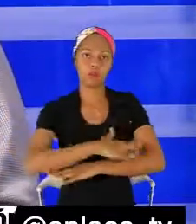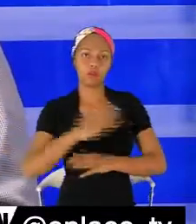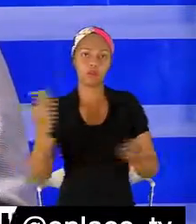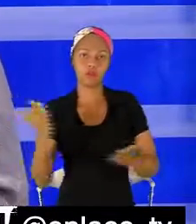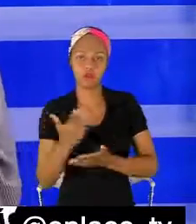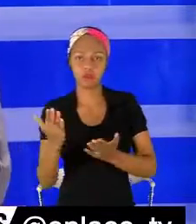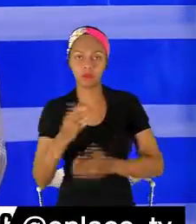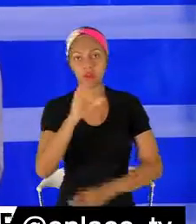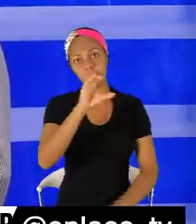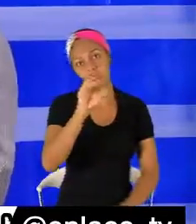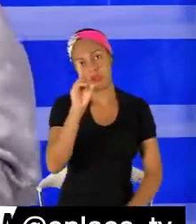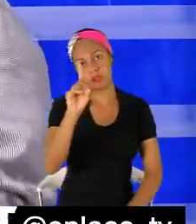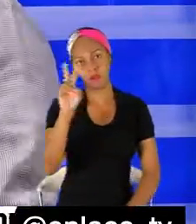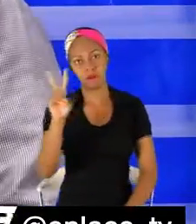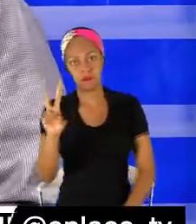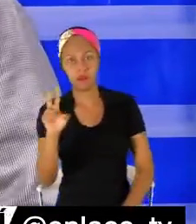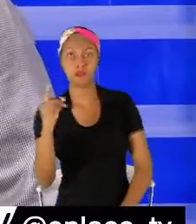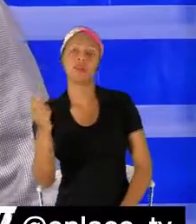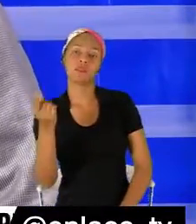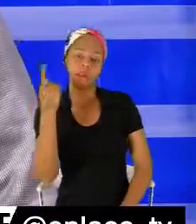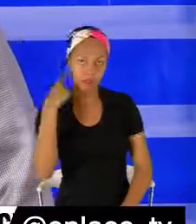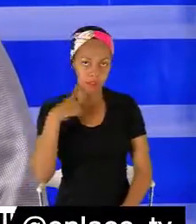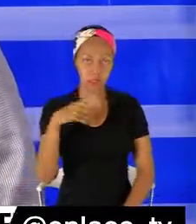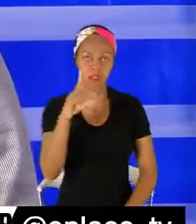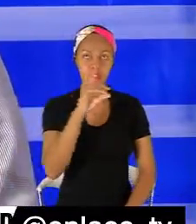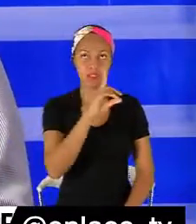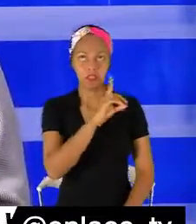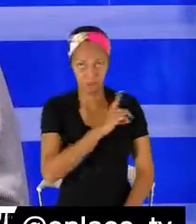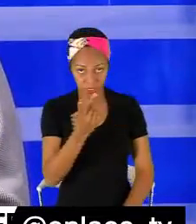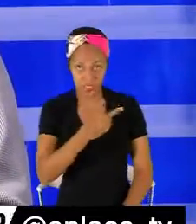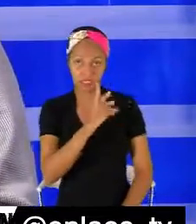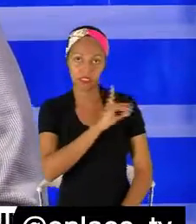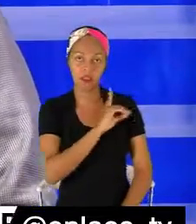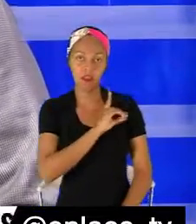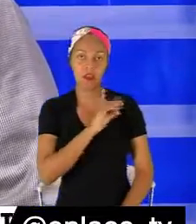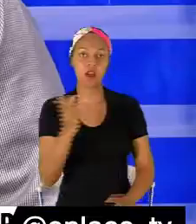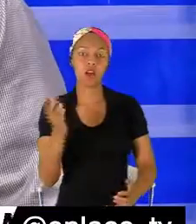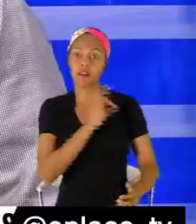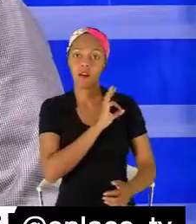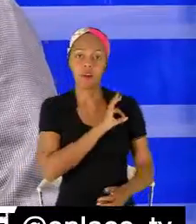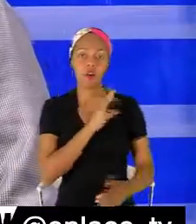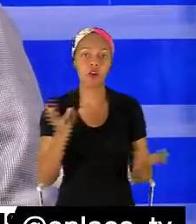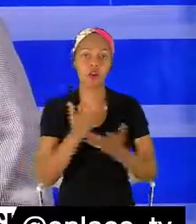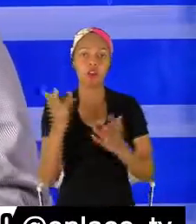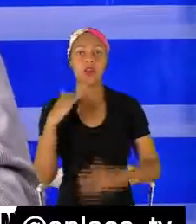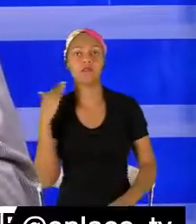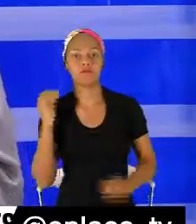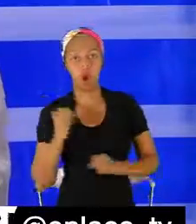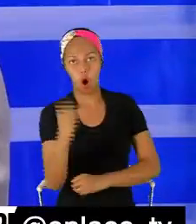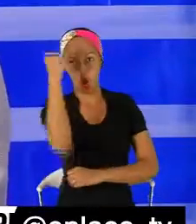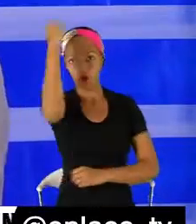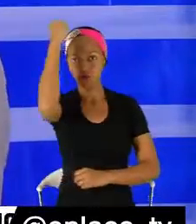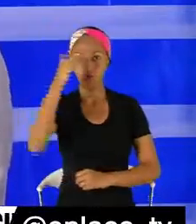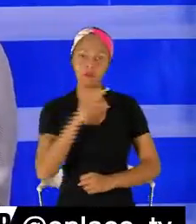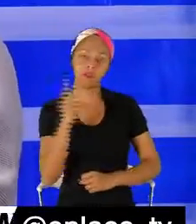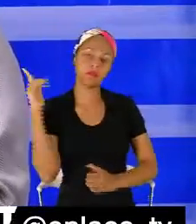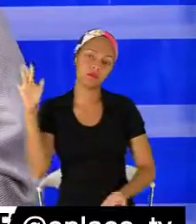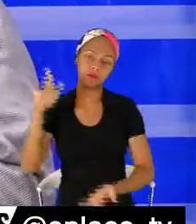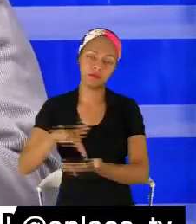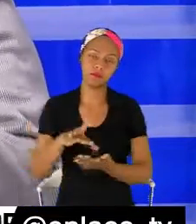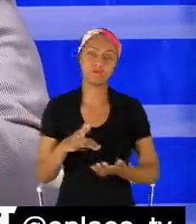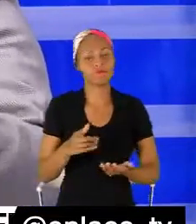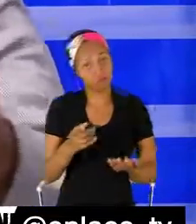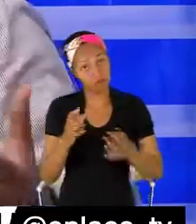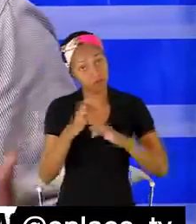Ciudadana, el día viernes y sábado en la USO Nacional. Es importante que ustedes asistan porque es una mirada desde el arte, es